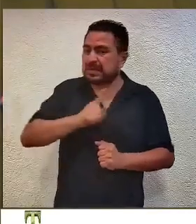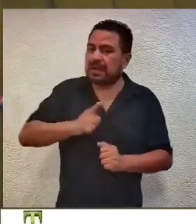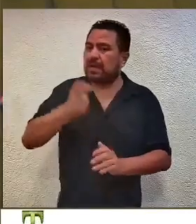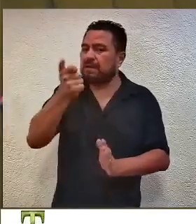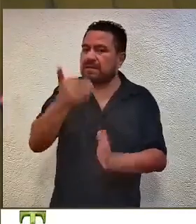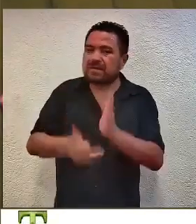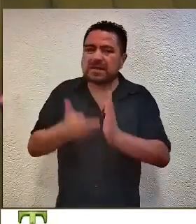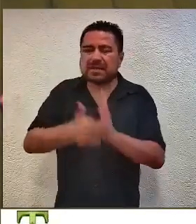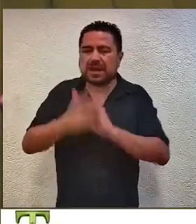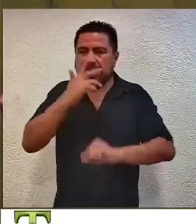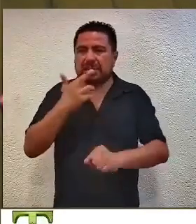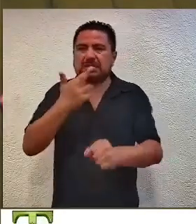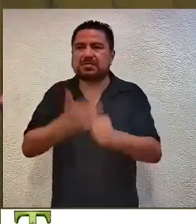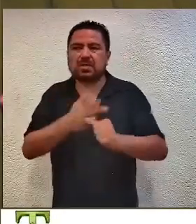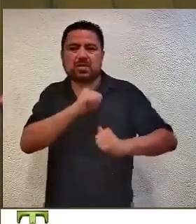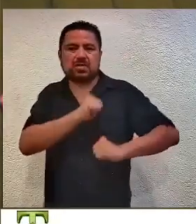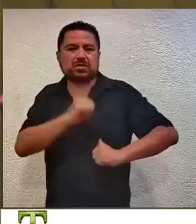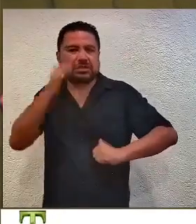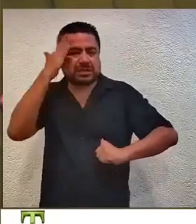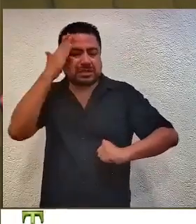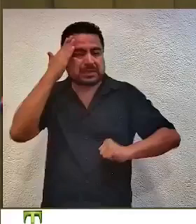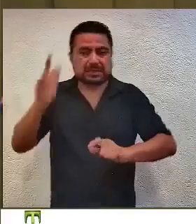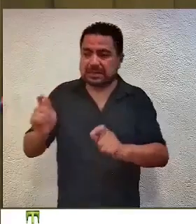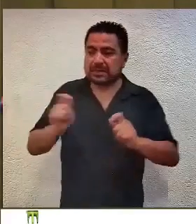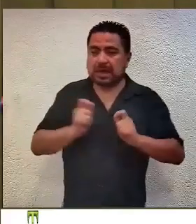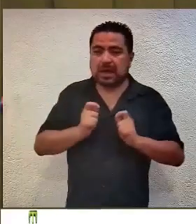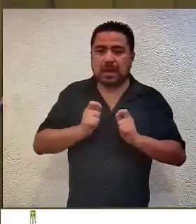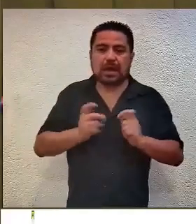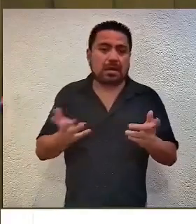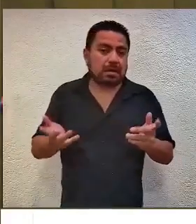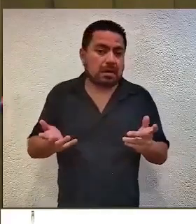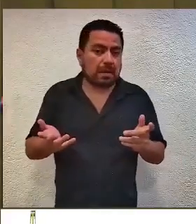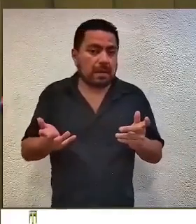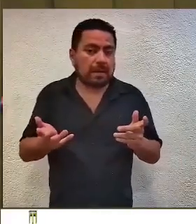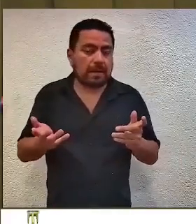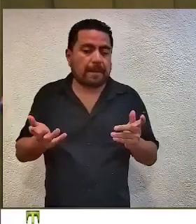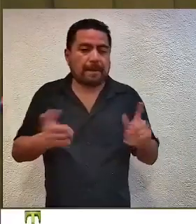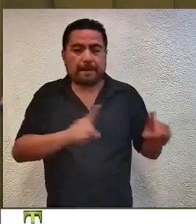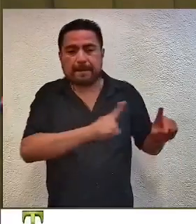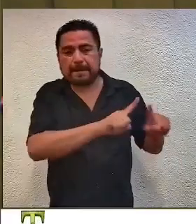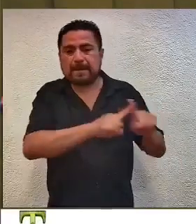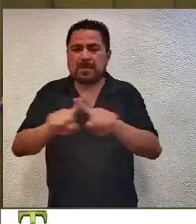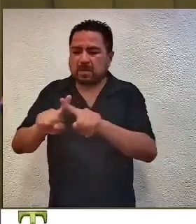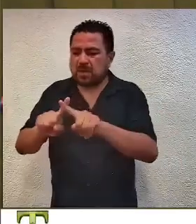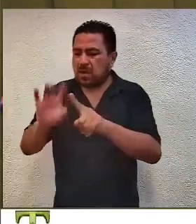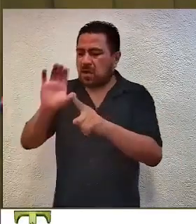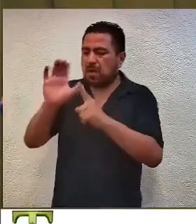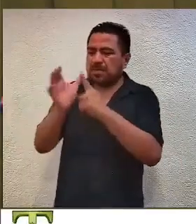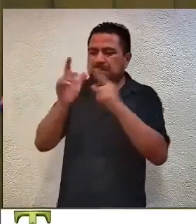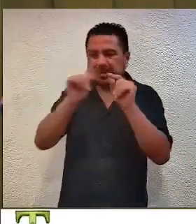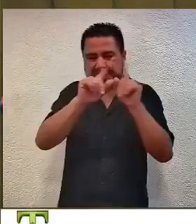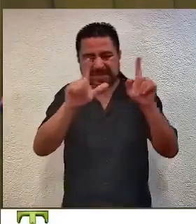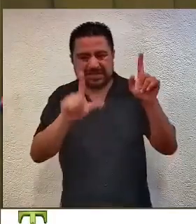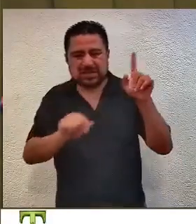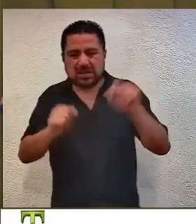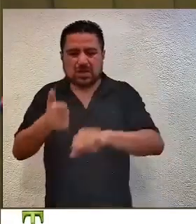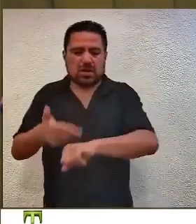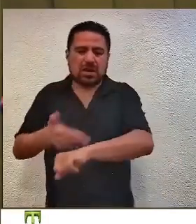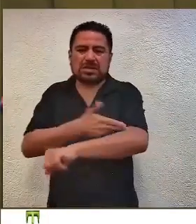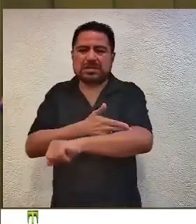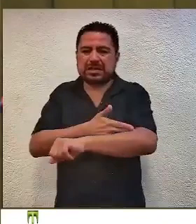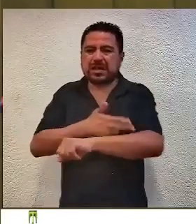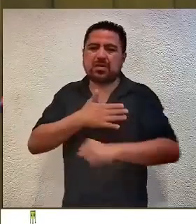de competencia del órgano responsable, es decir, la multicitada Comisión Nacional de Honestidad y